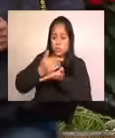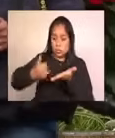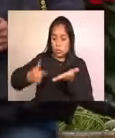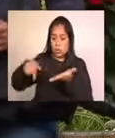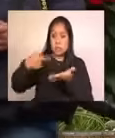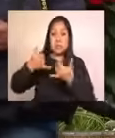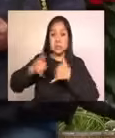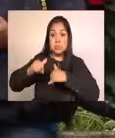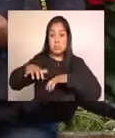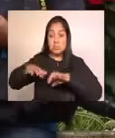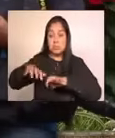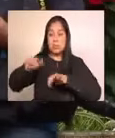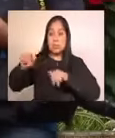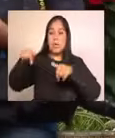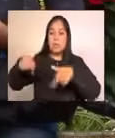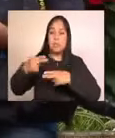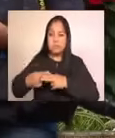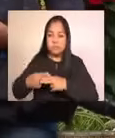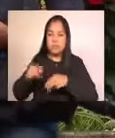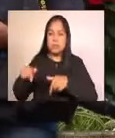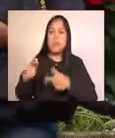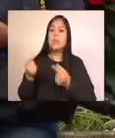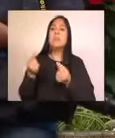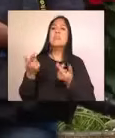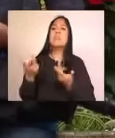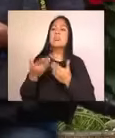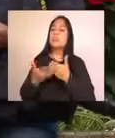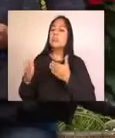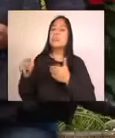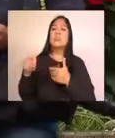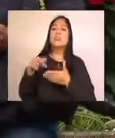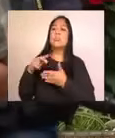se inhabilitó, digámoslo de alguna manera. ¿Qué va a pasar con esas obras?